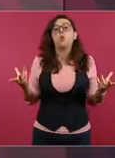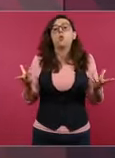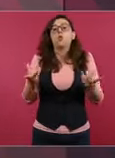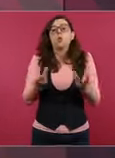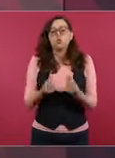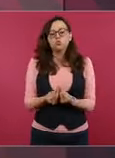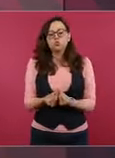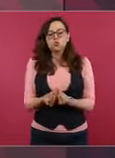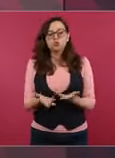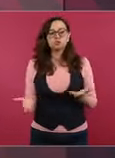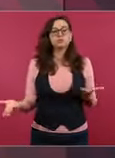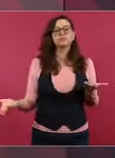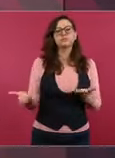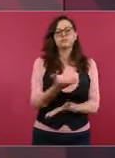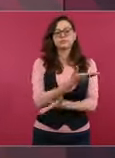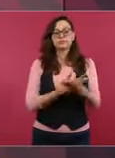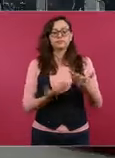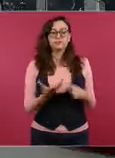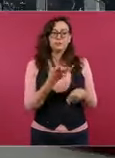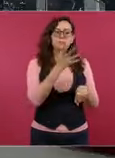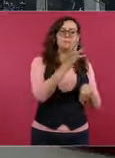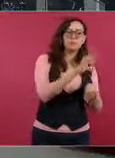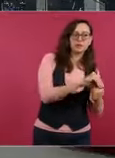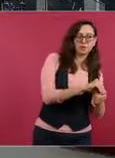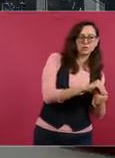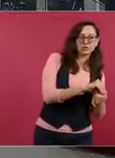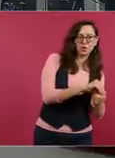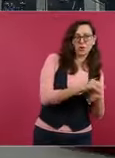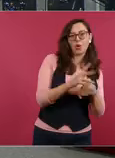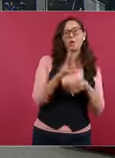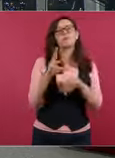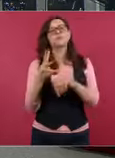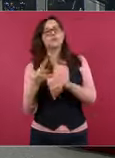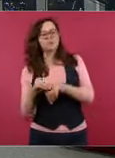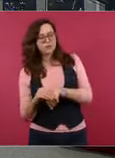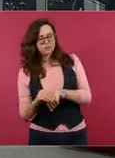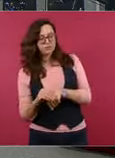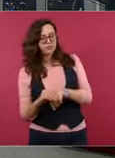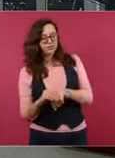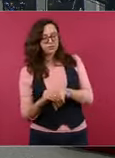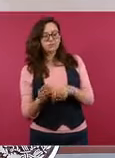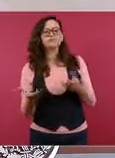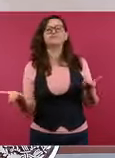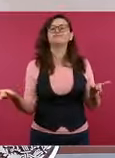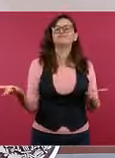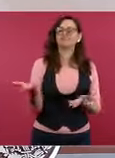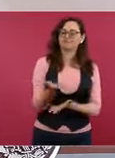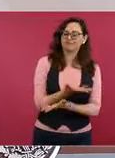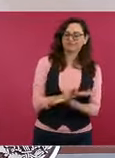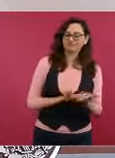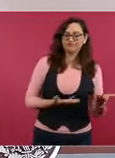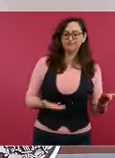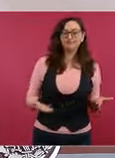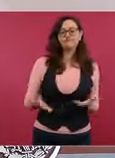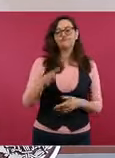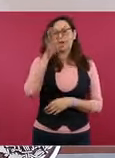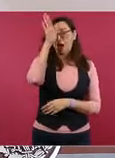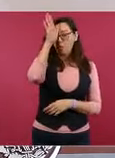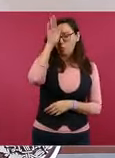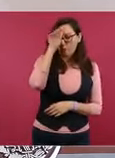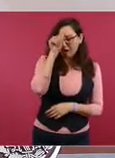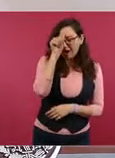con permiso de México, con autorización de México, con el acuerdo de